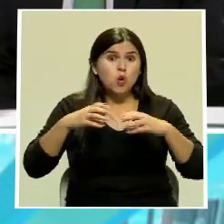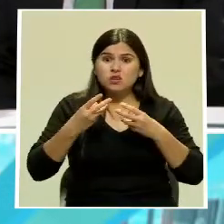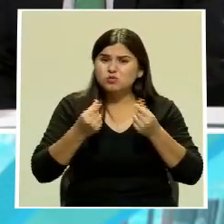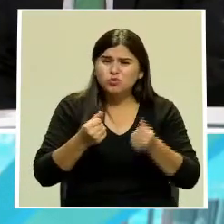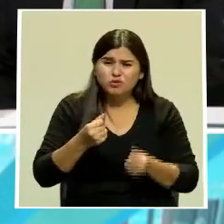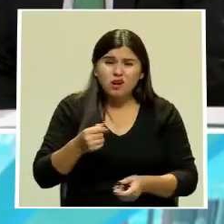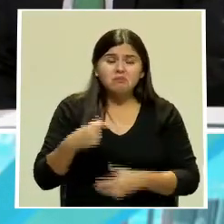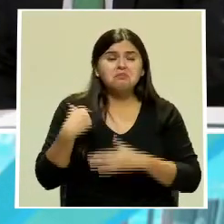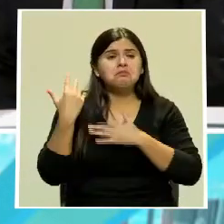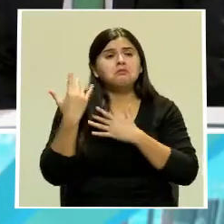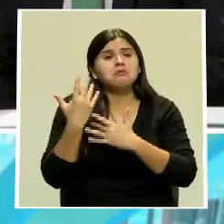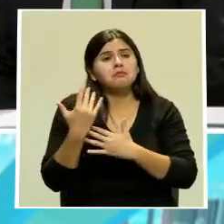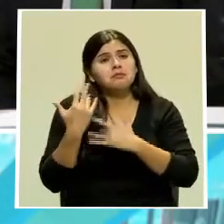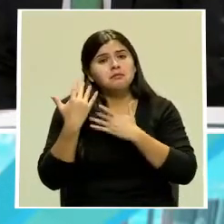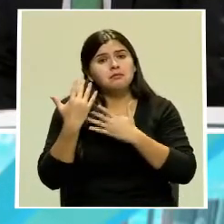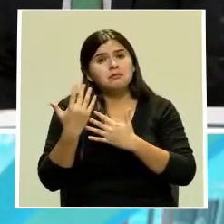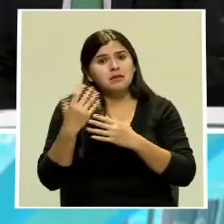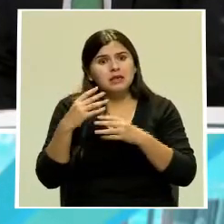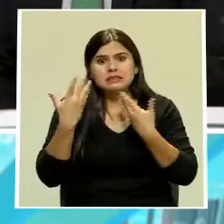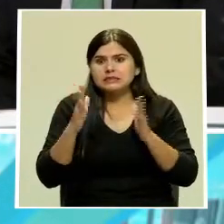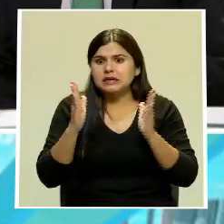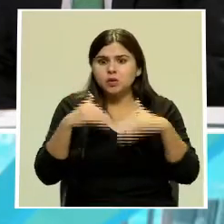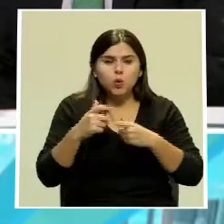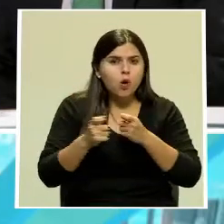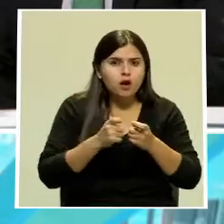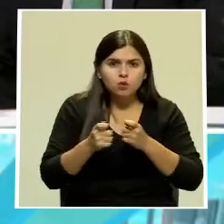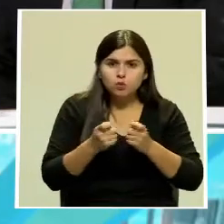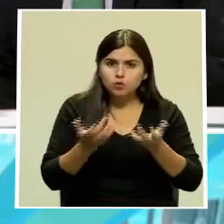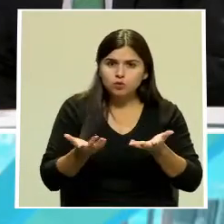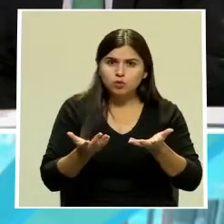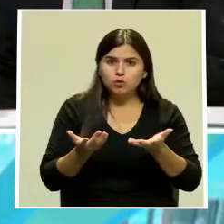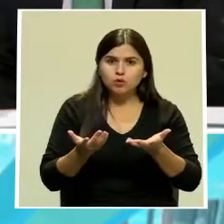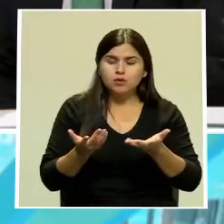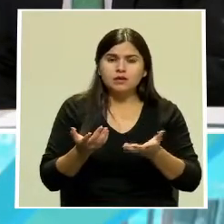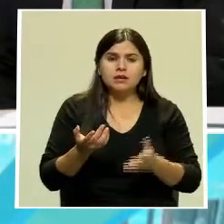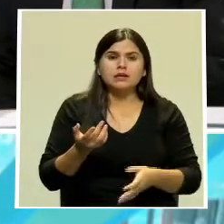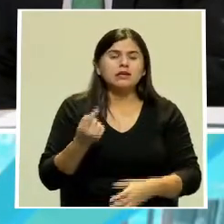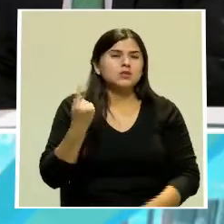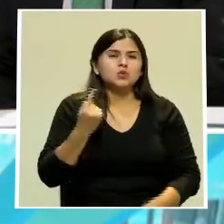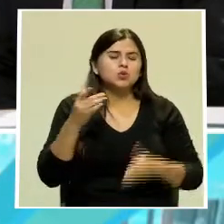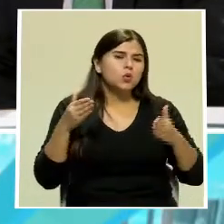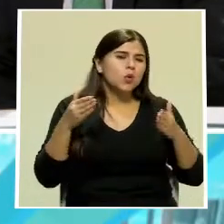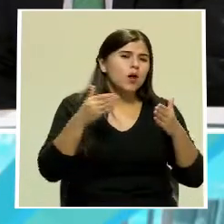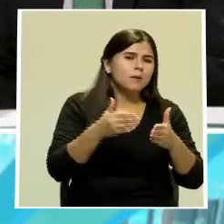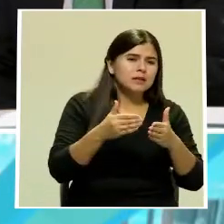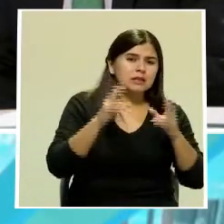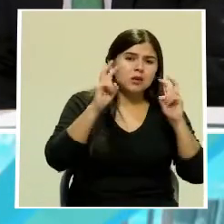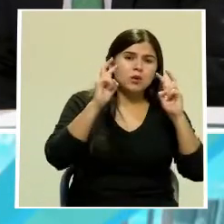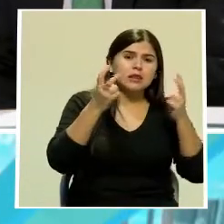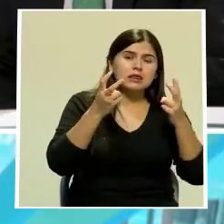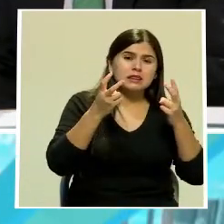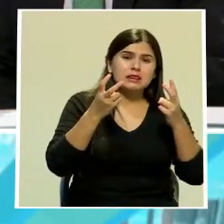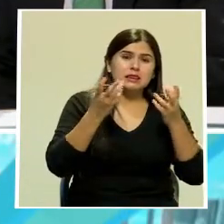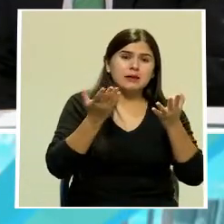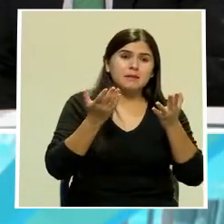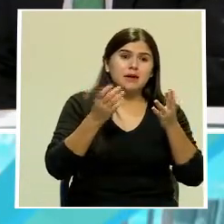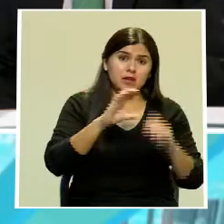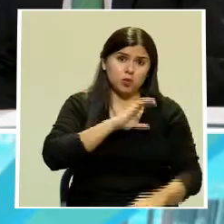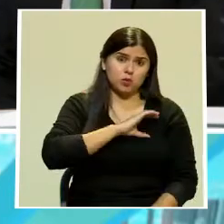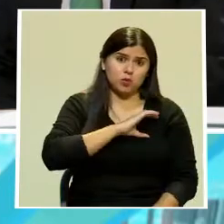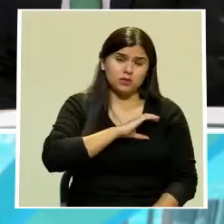que dejó que esto se saliera de control. Y no es solamente con el tema de la intervención policial, es con también